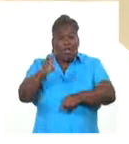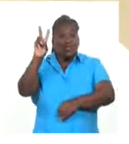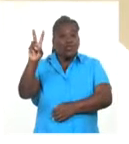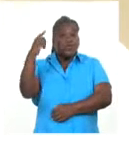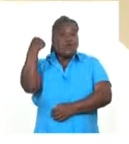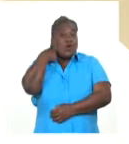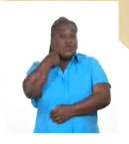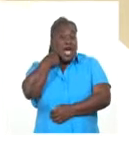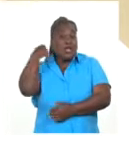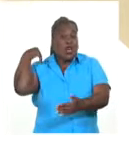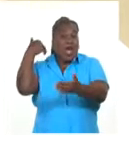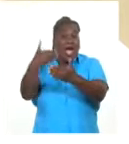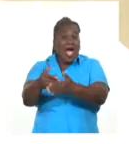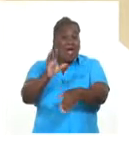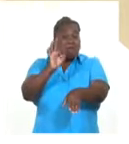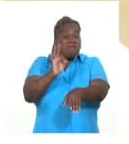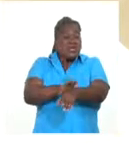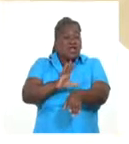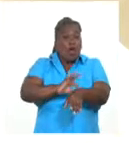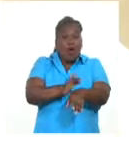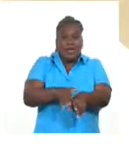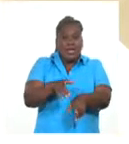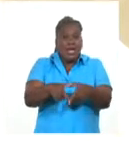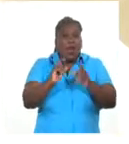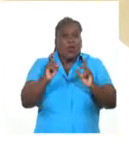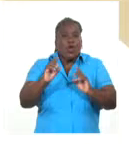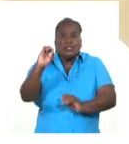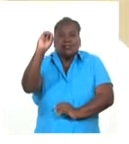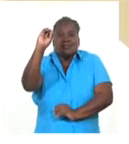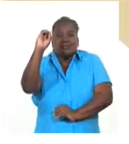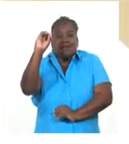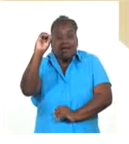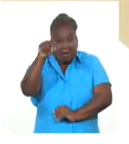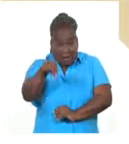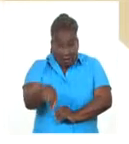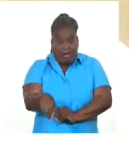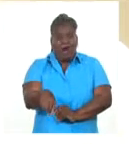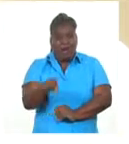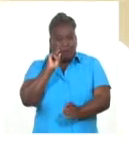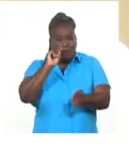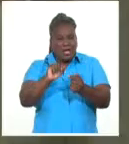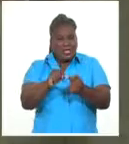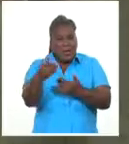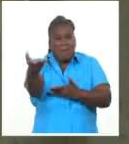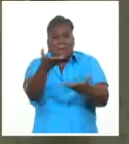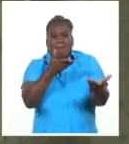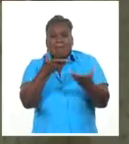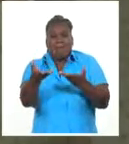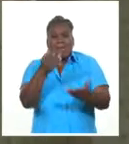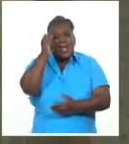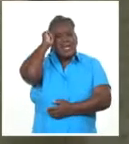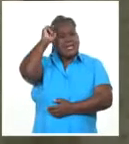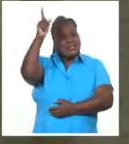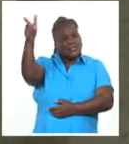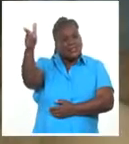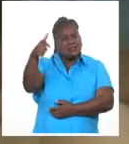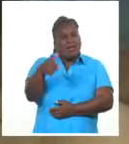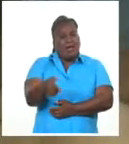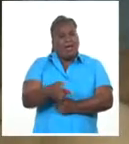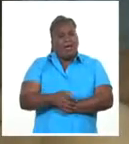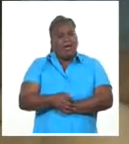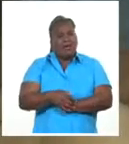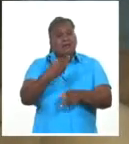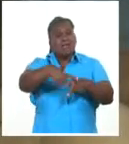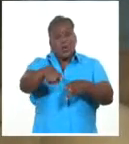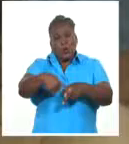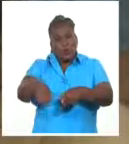nos habíamos podido reunir y sobre todo con el objetivo de compartir experiencias y compartir